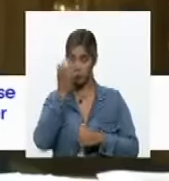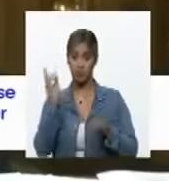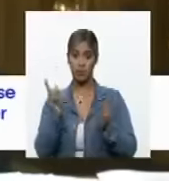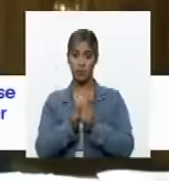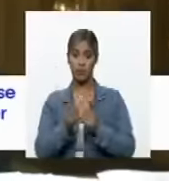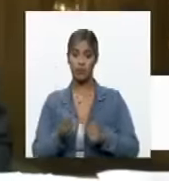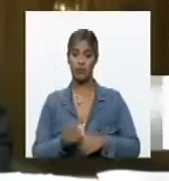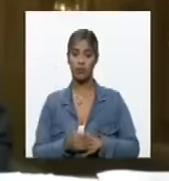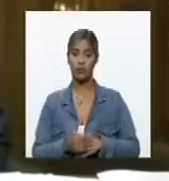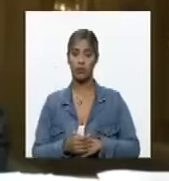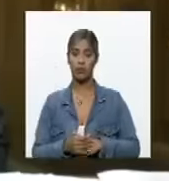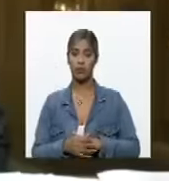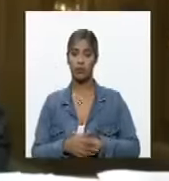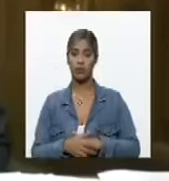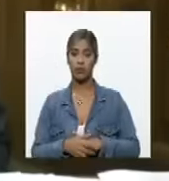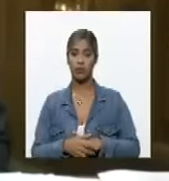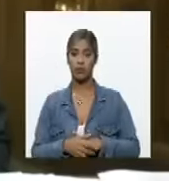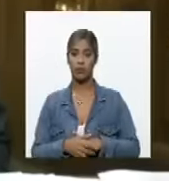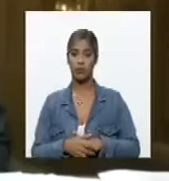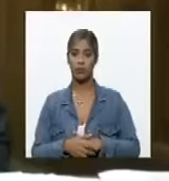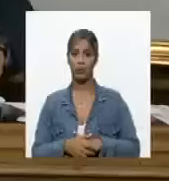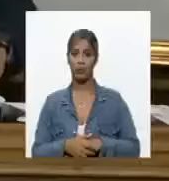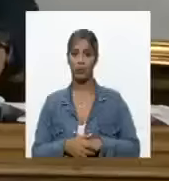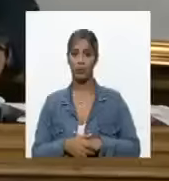ciudadano primer vicepresidente.